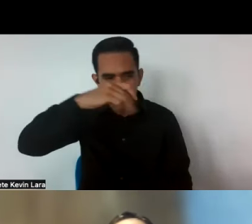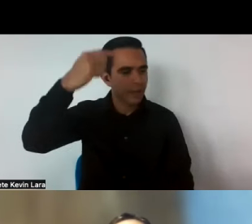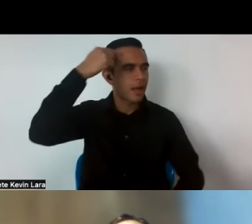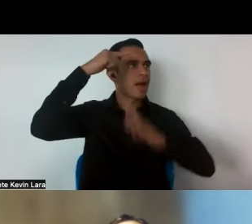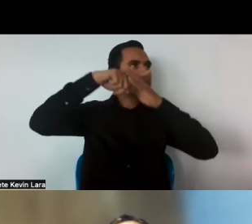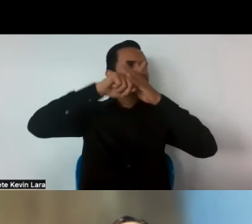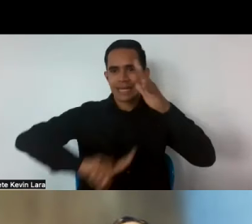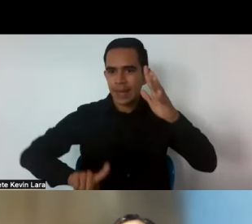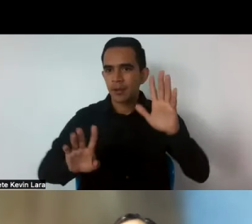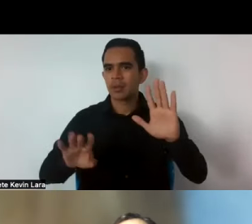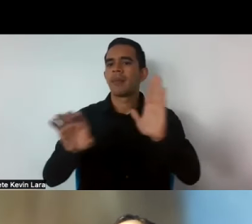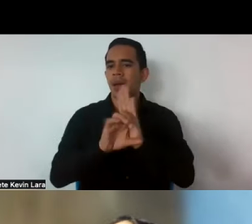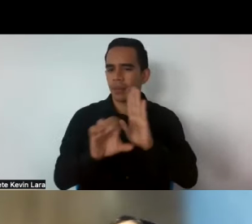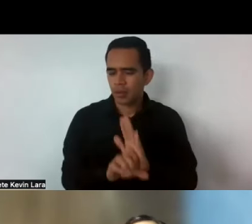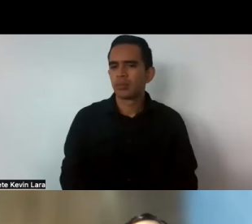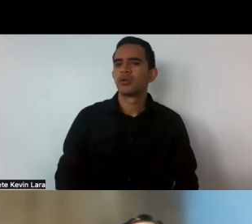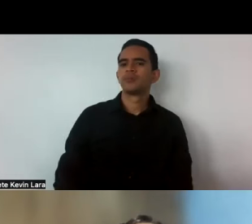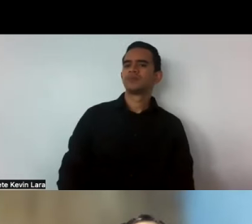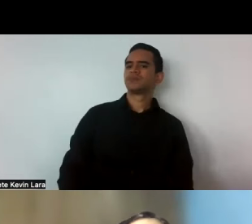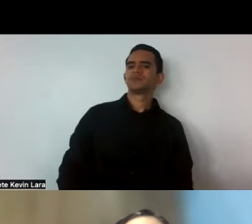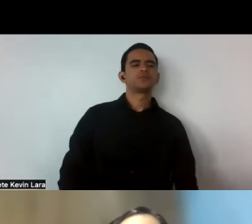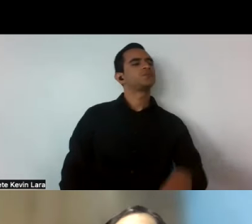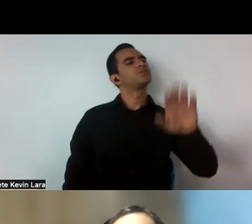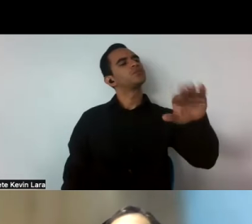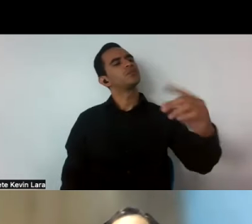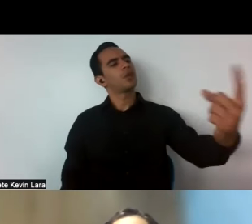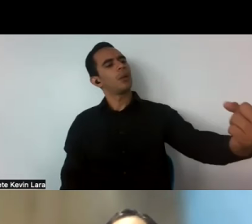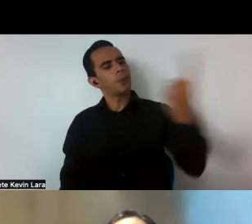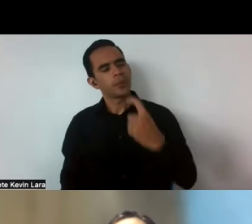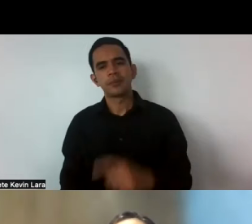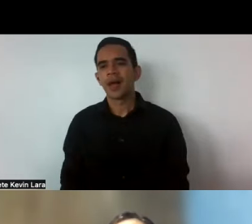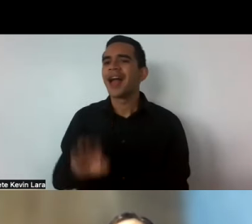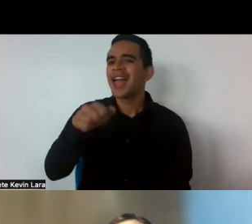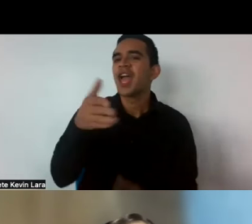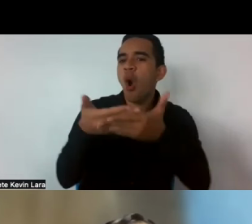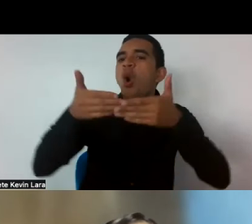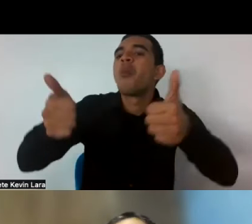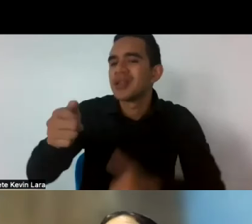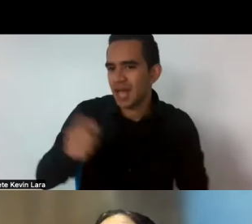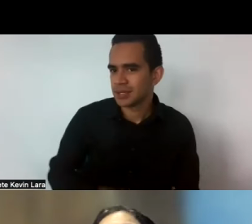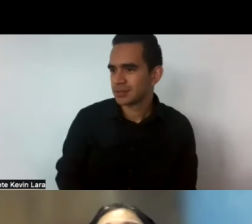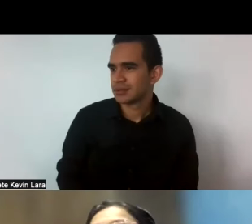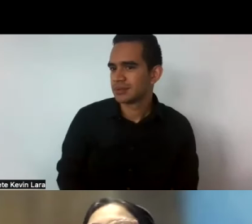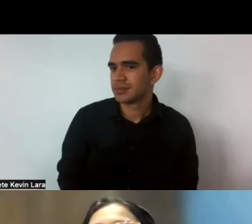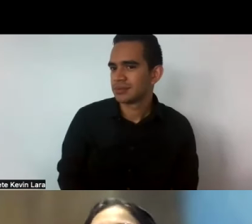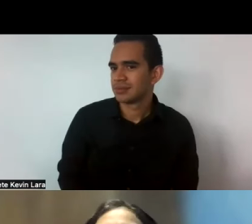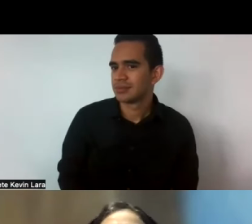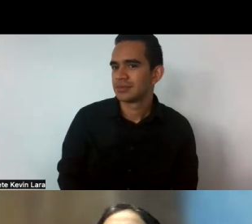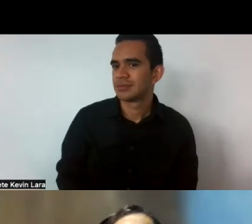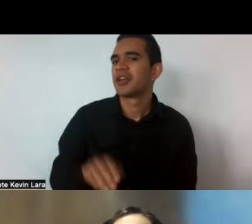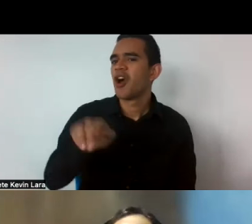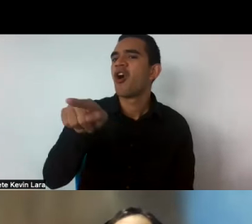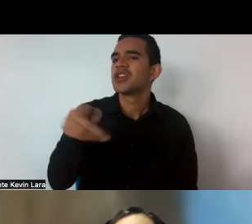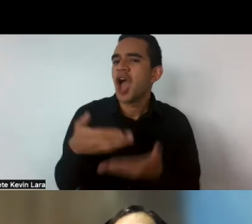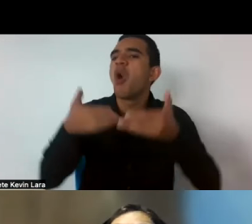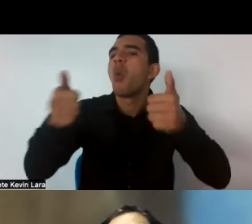que alguien nos pregunta, ¿cuál es la típica respuesta que damos? Cuando alguien nos dice, oye, ¿cómo estás? ¿Qué es